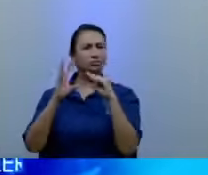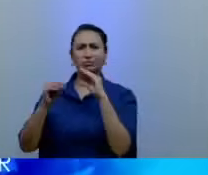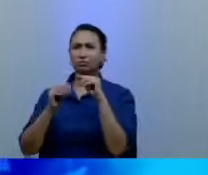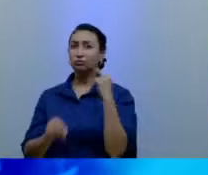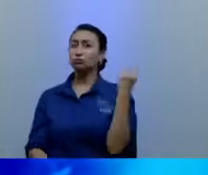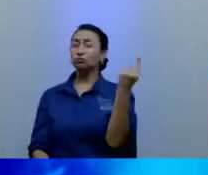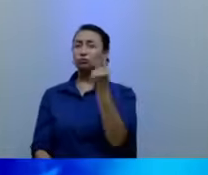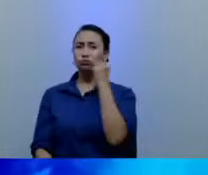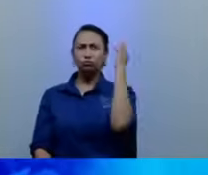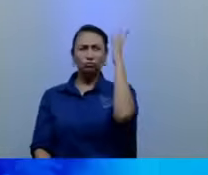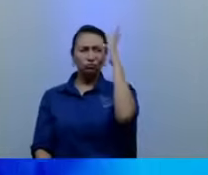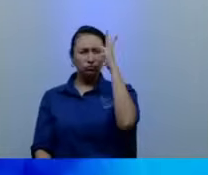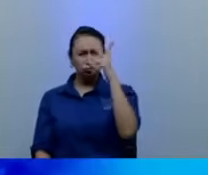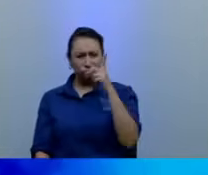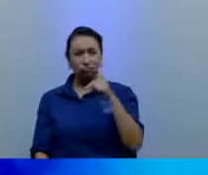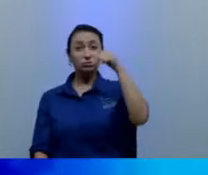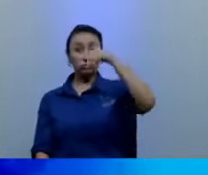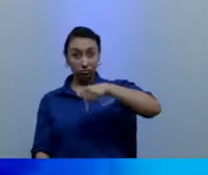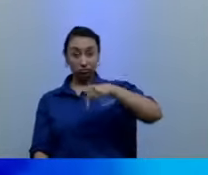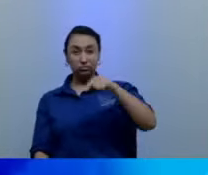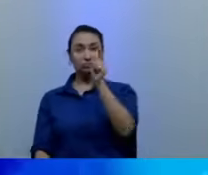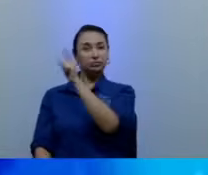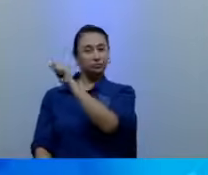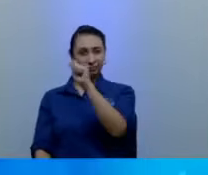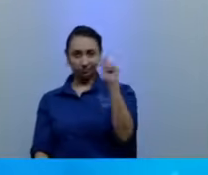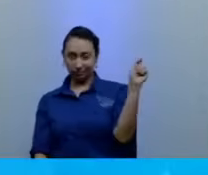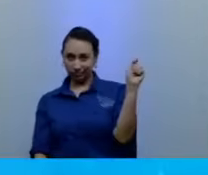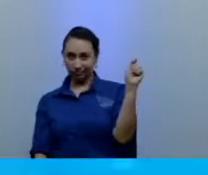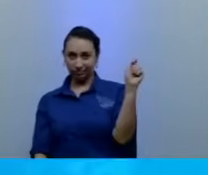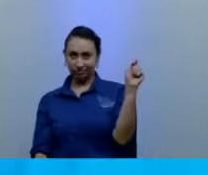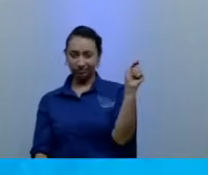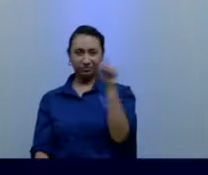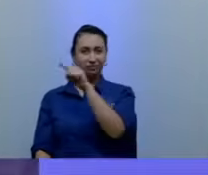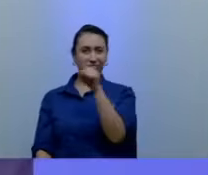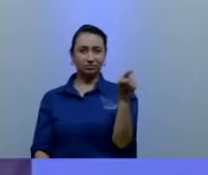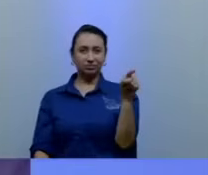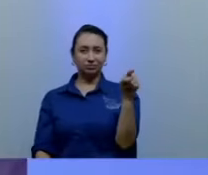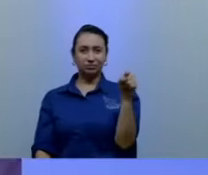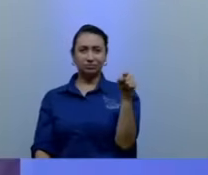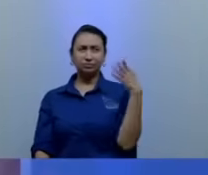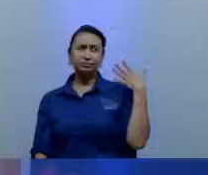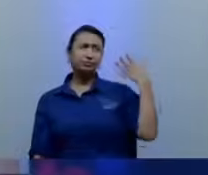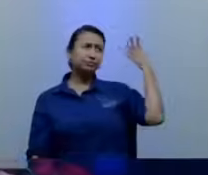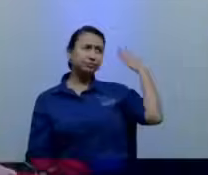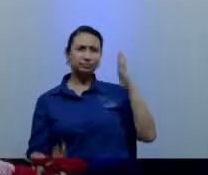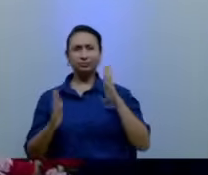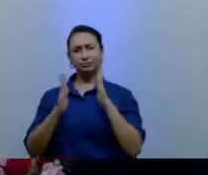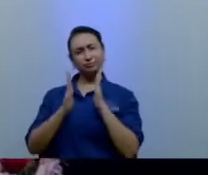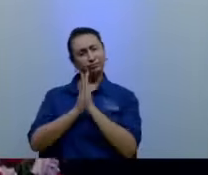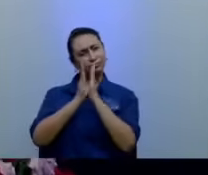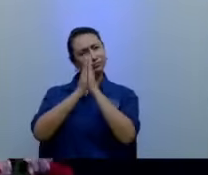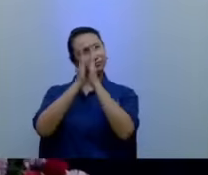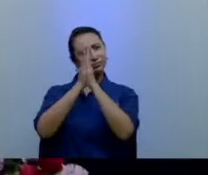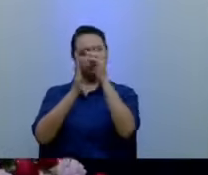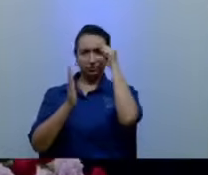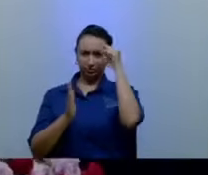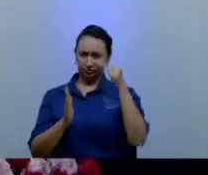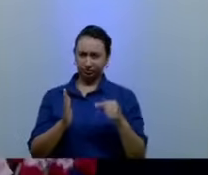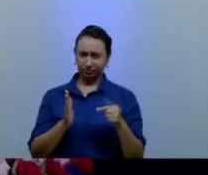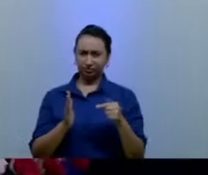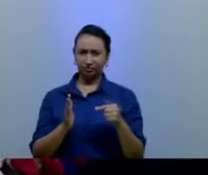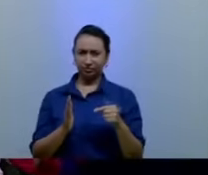una temática bastante amplia. Desde el domingo empezamos a analizar